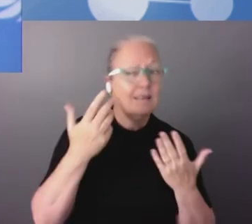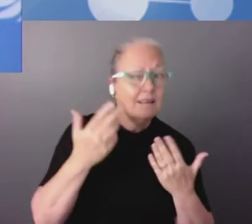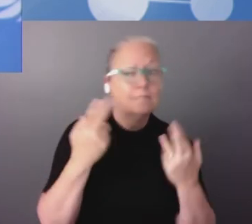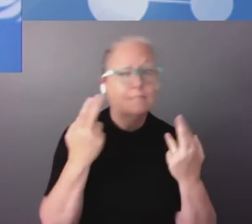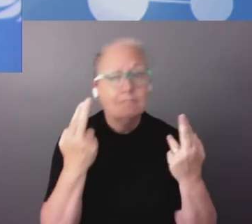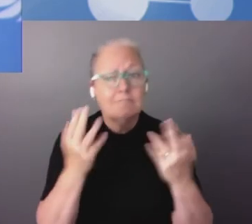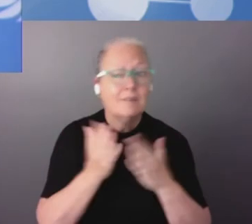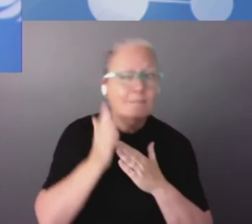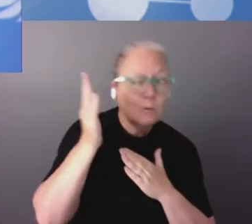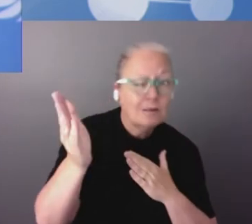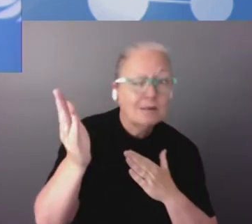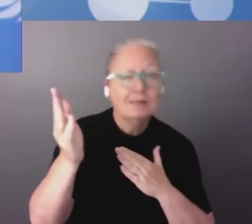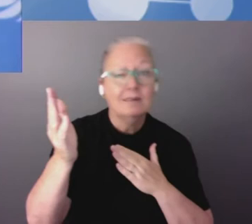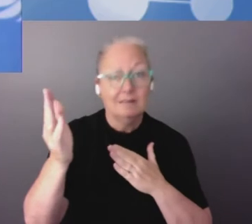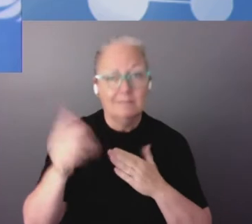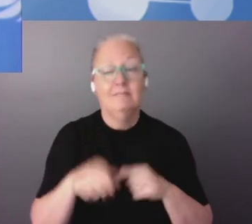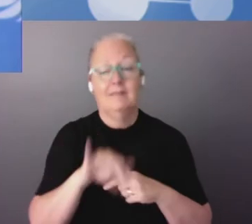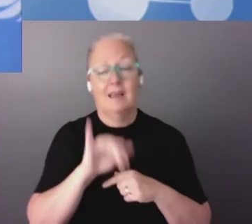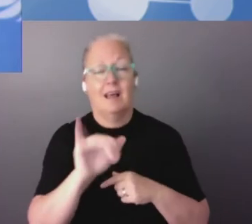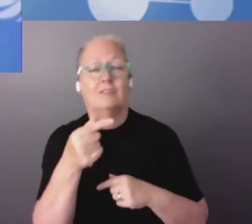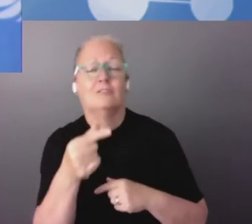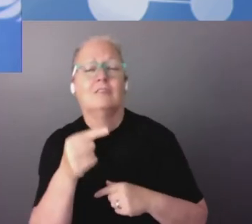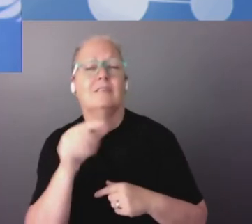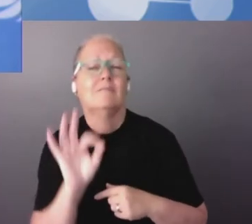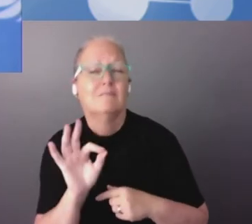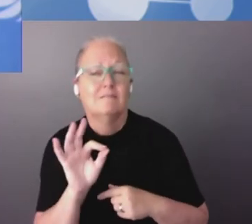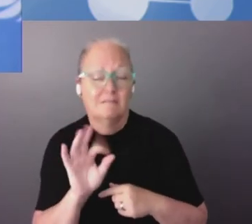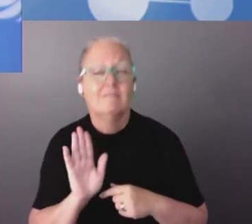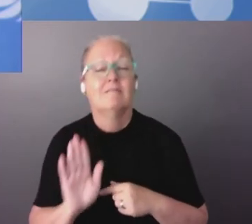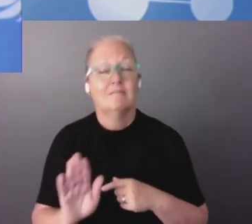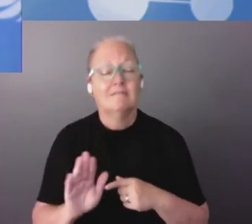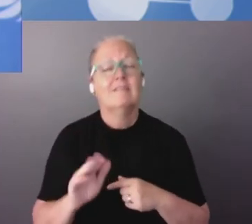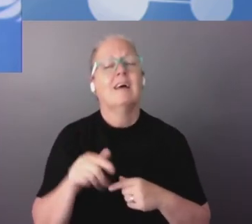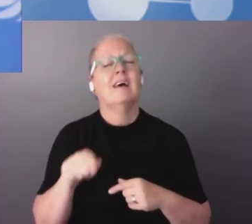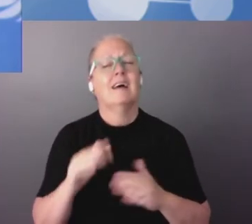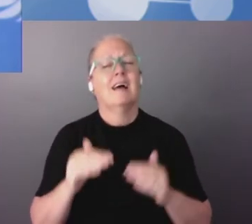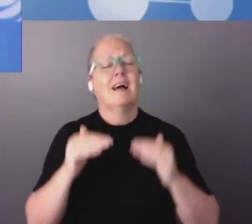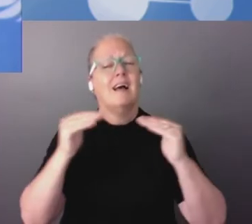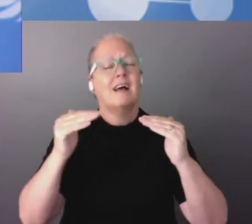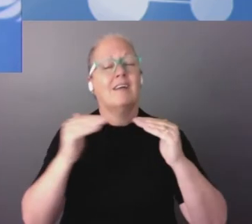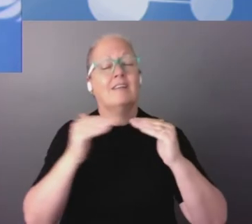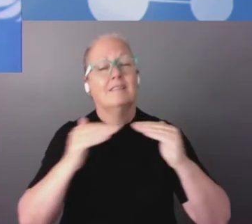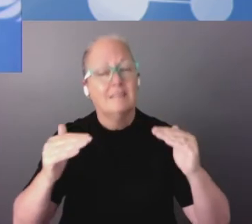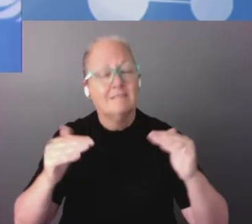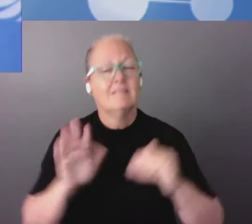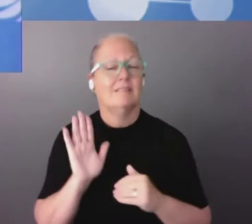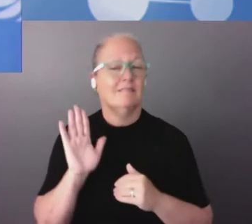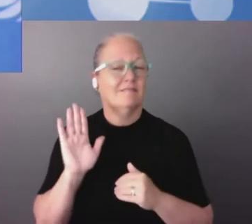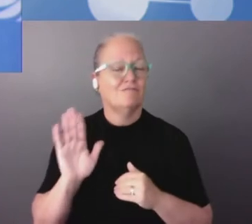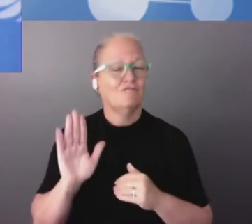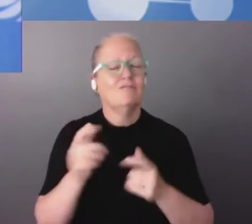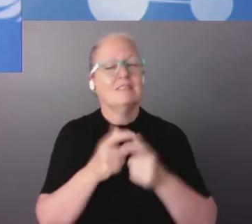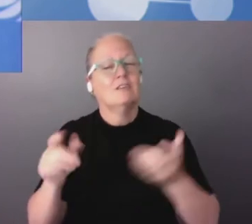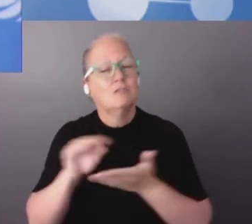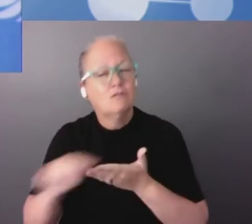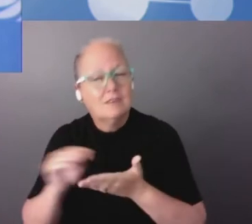sociedad desde hace años apoya la cumbre digital de las Naciones Unidas